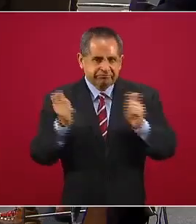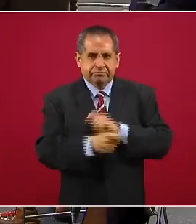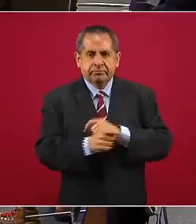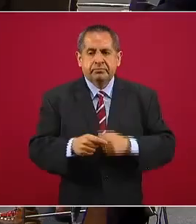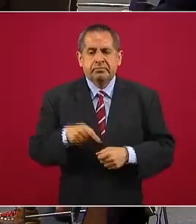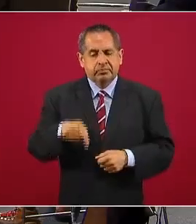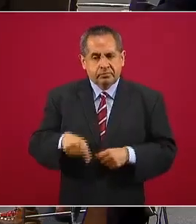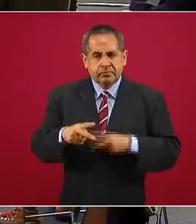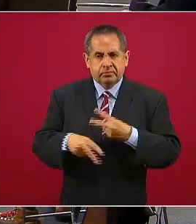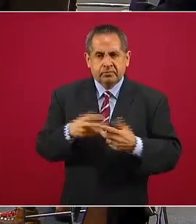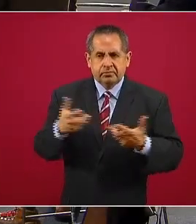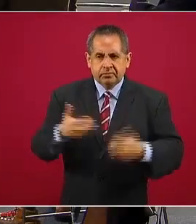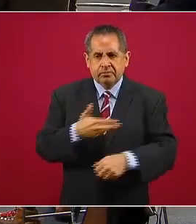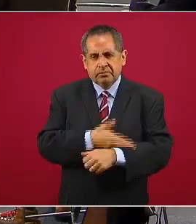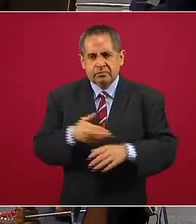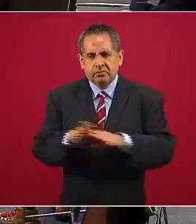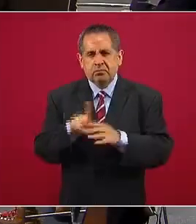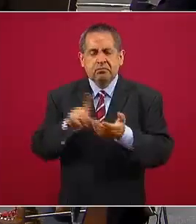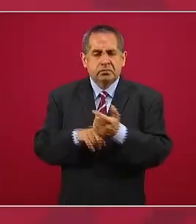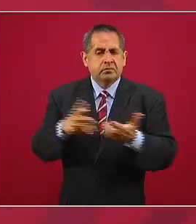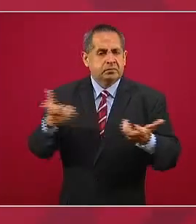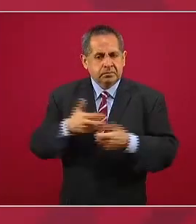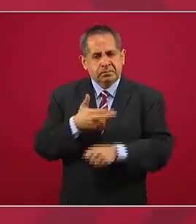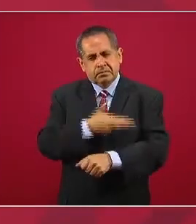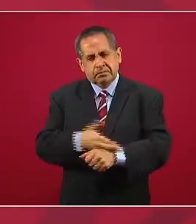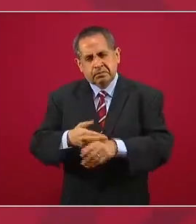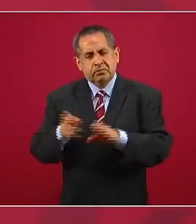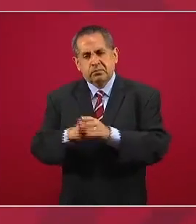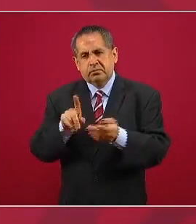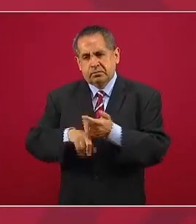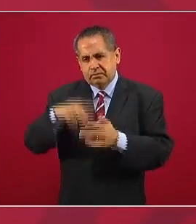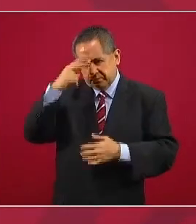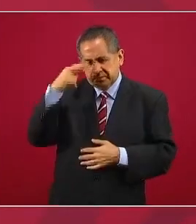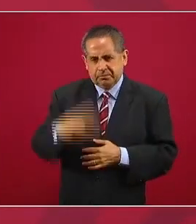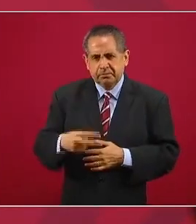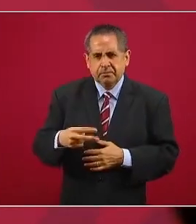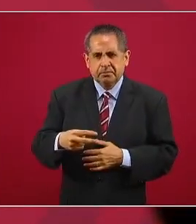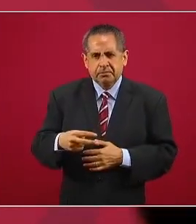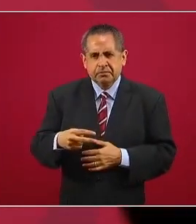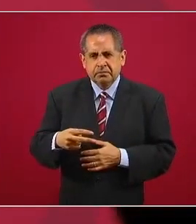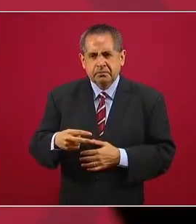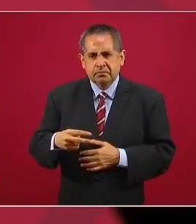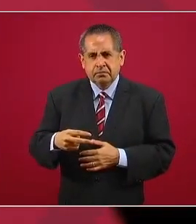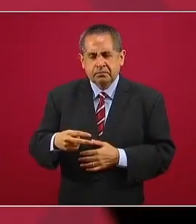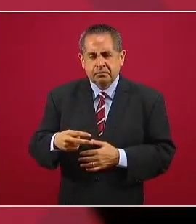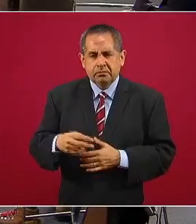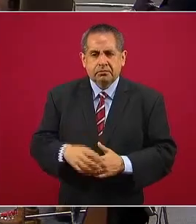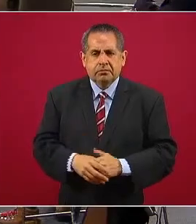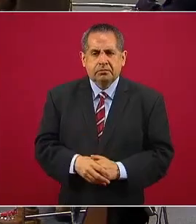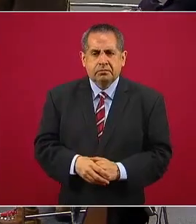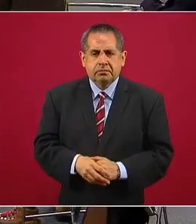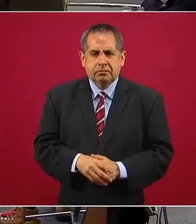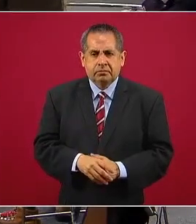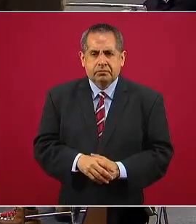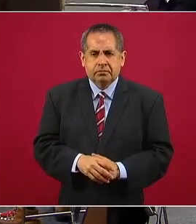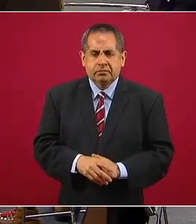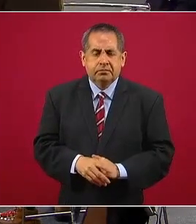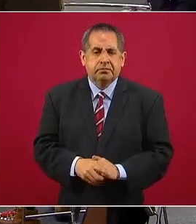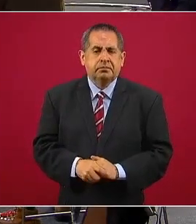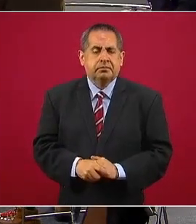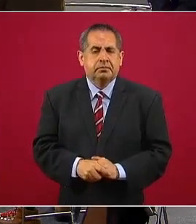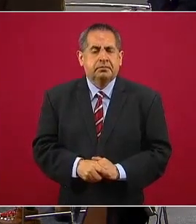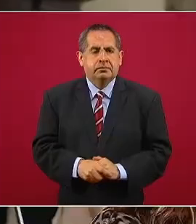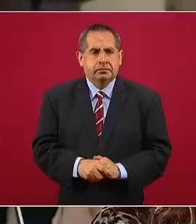lo que se está llevando a cabo en México. That sounds great, but I'm just wondering what